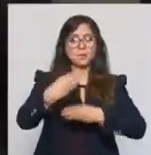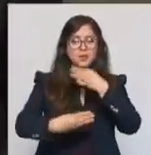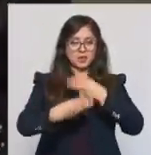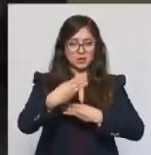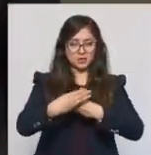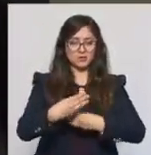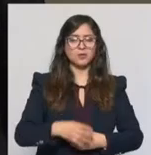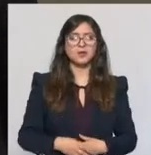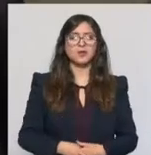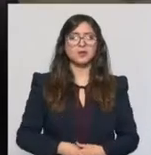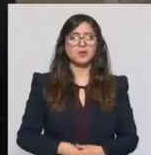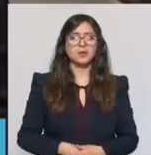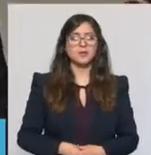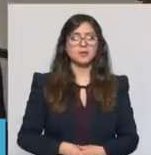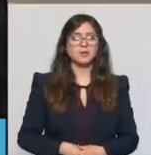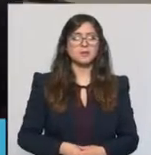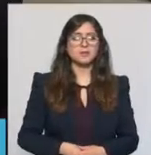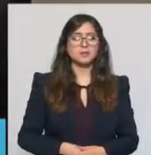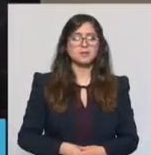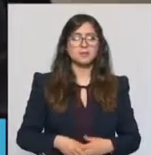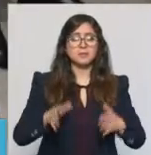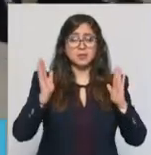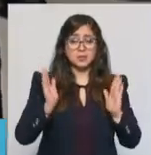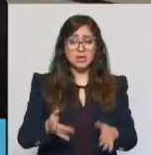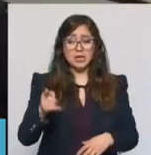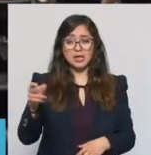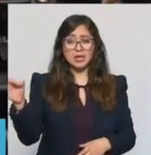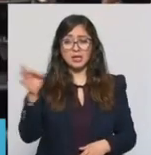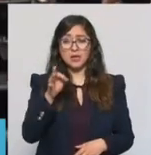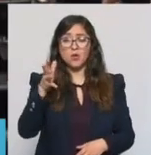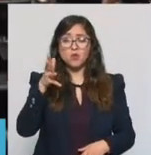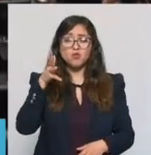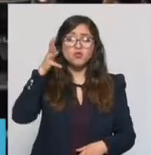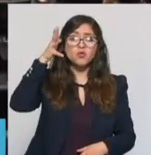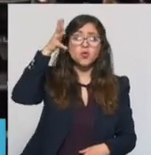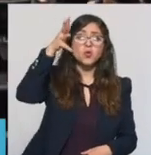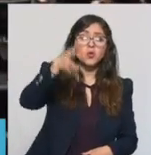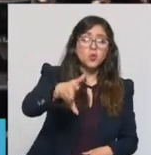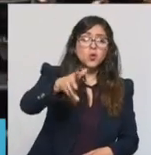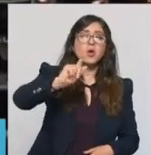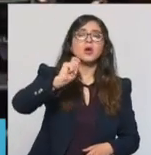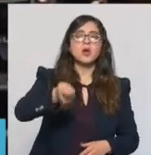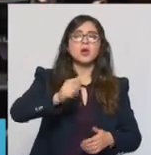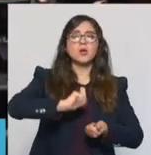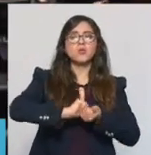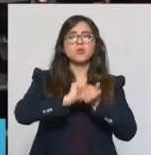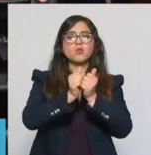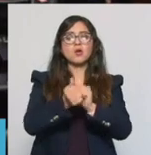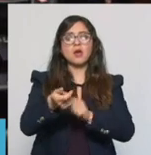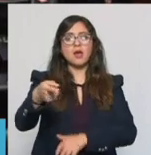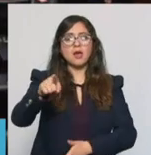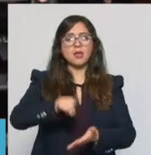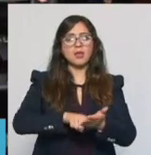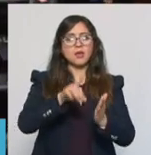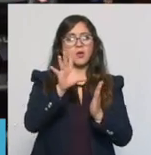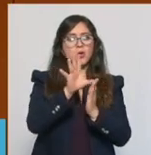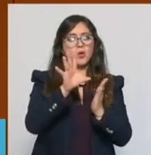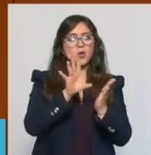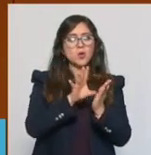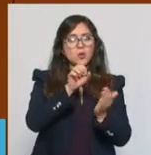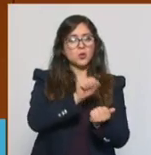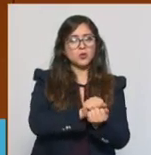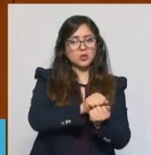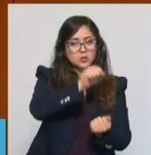hago votos porque ojalá en un futuro inmediato se reformara la Constitución para que realmente